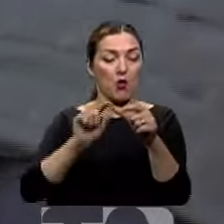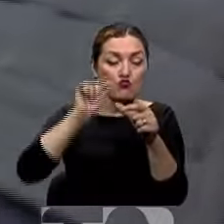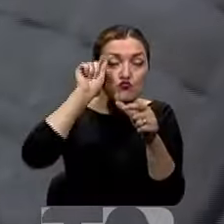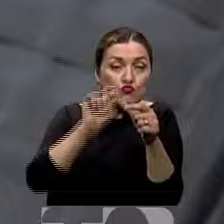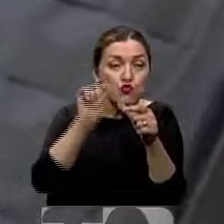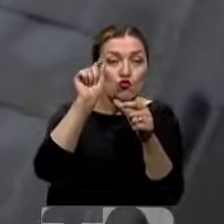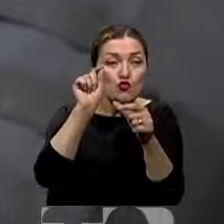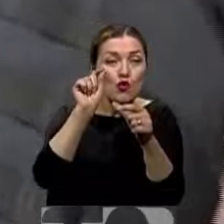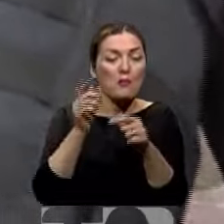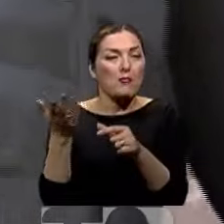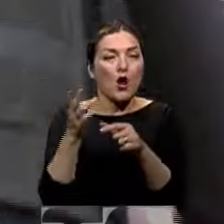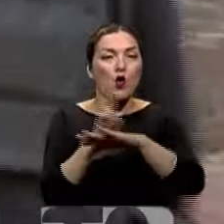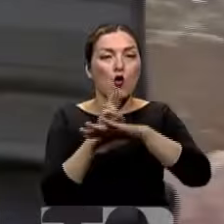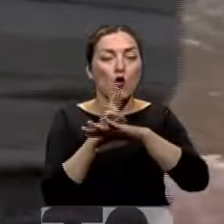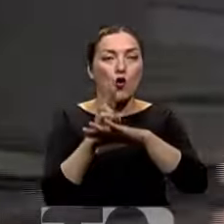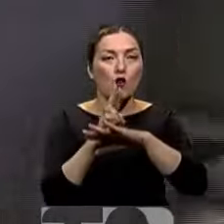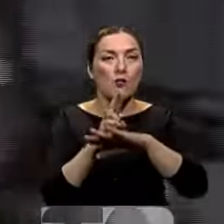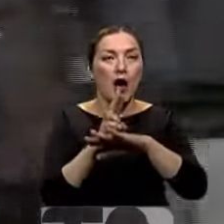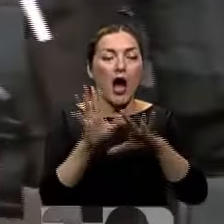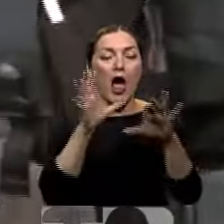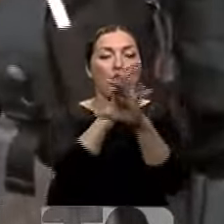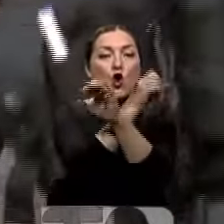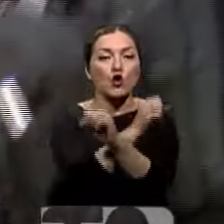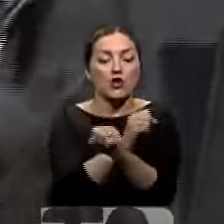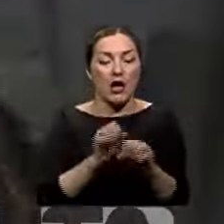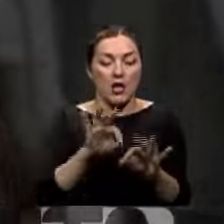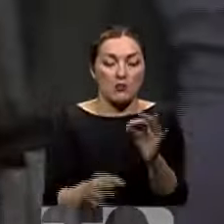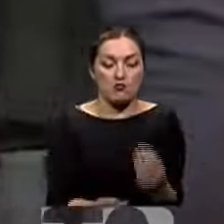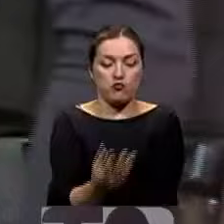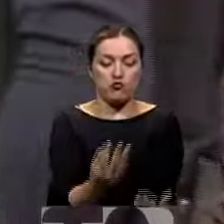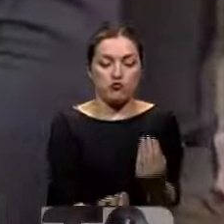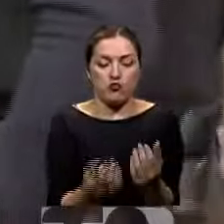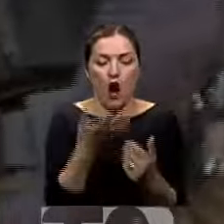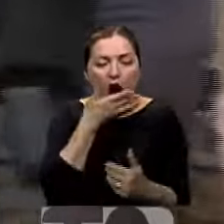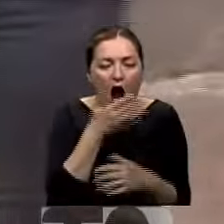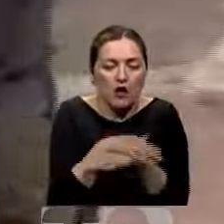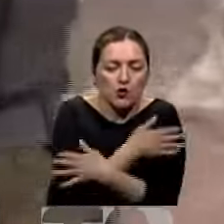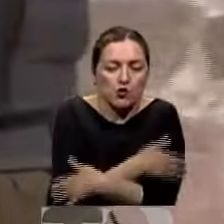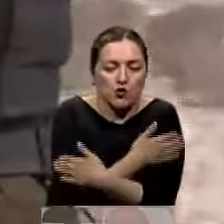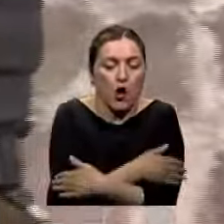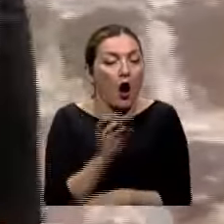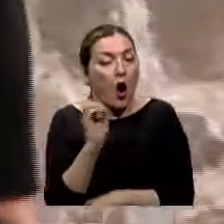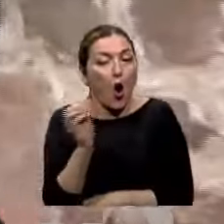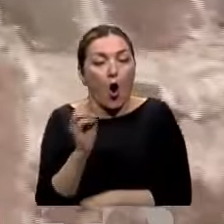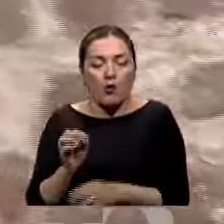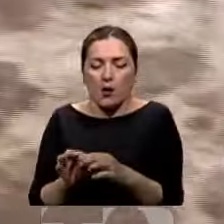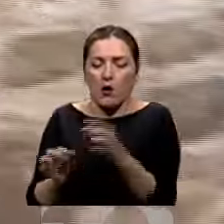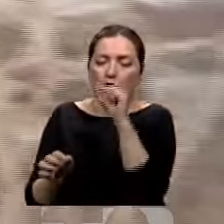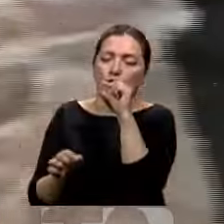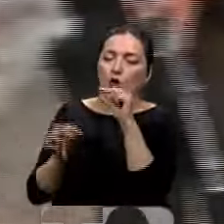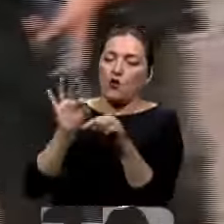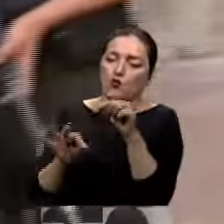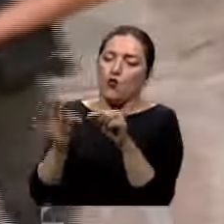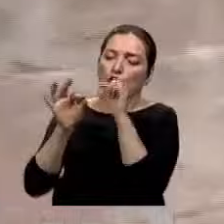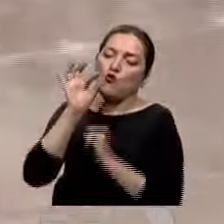se utilizan, me imagino, para prender fogatas durante la noche o también incluso prender sustancias sujetas a fiscalización. Así es como lo había indicado usted mismo,